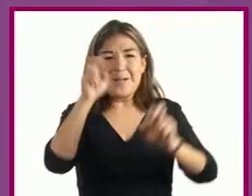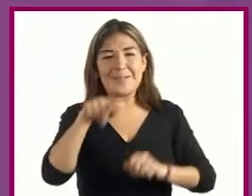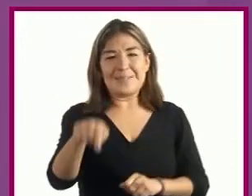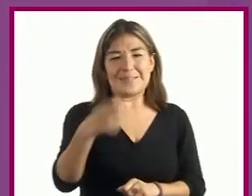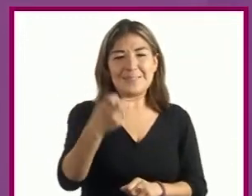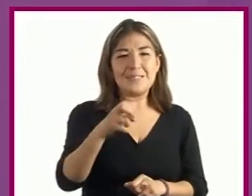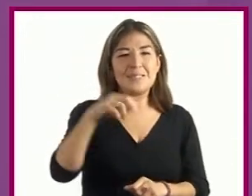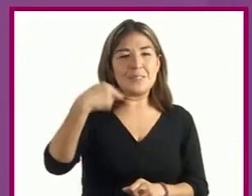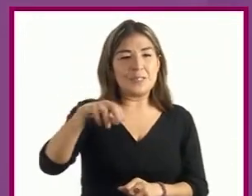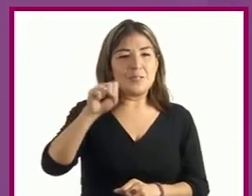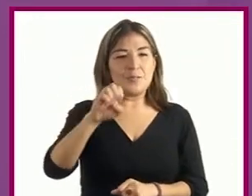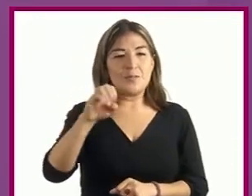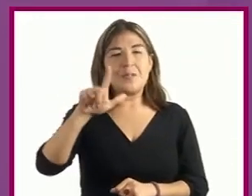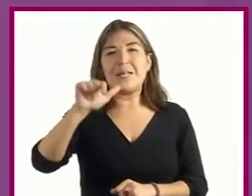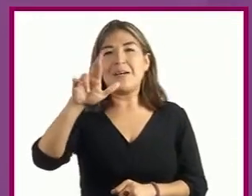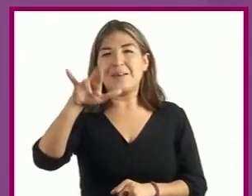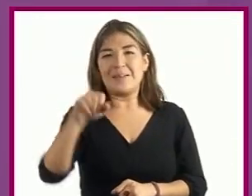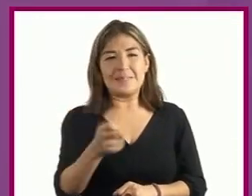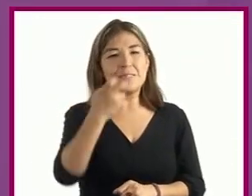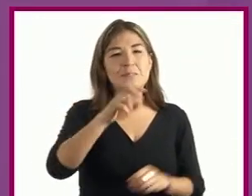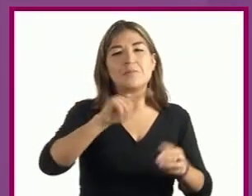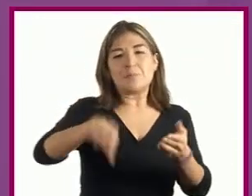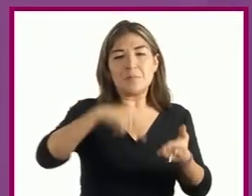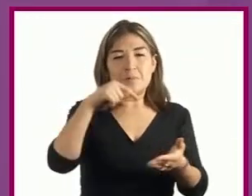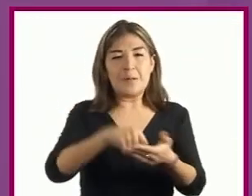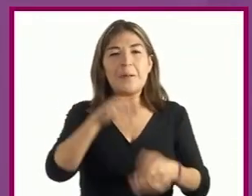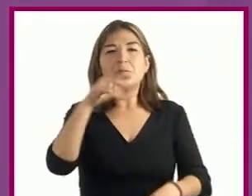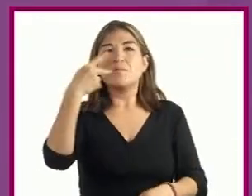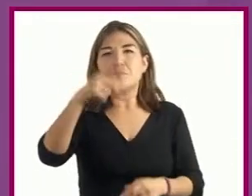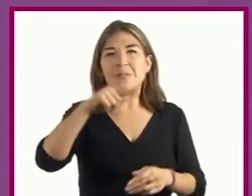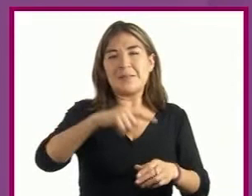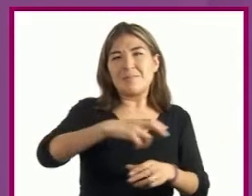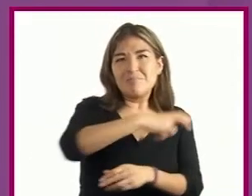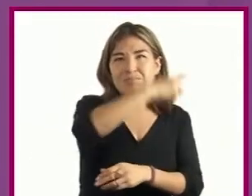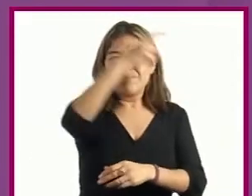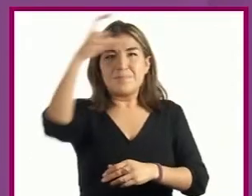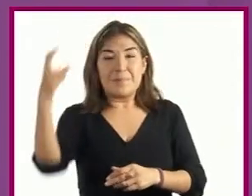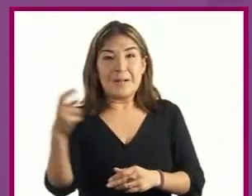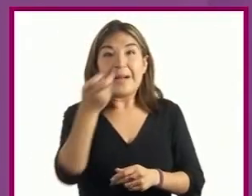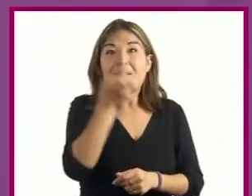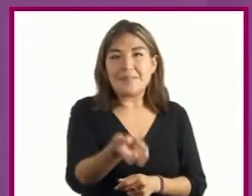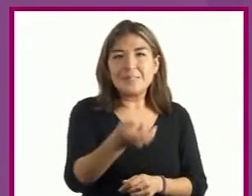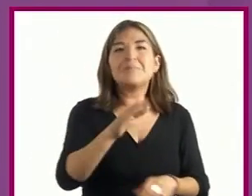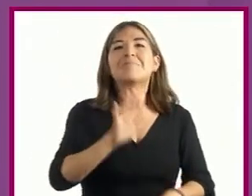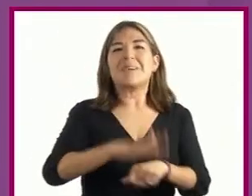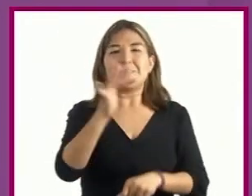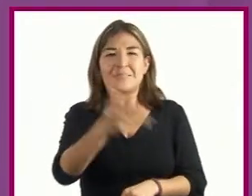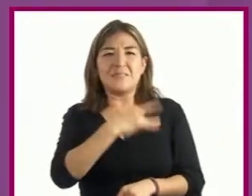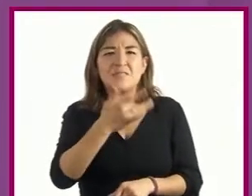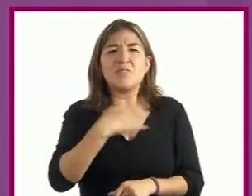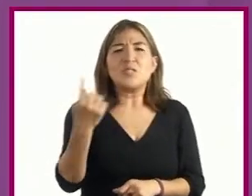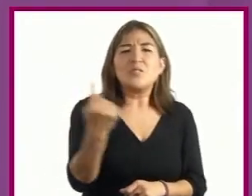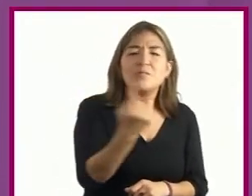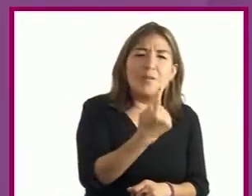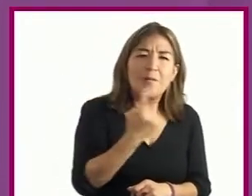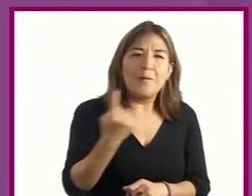Solaris, o la inmensidad del espacio, y por ende, una sensación de